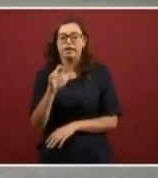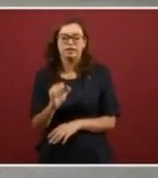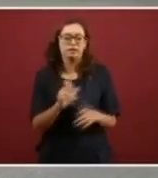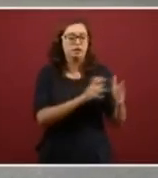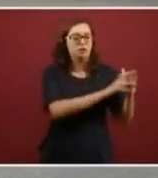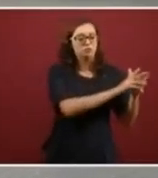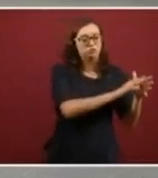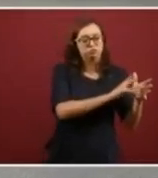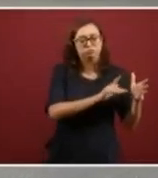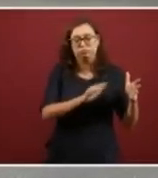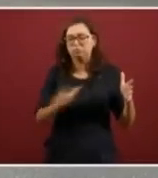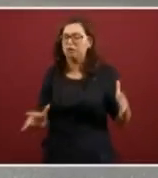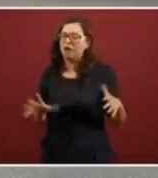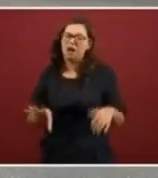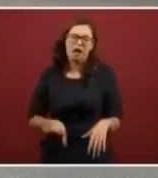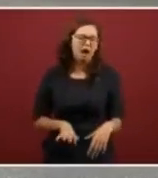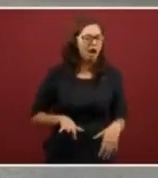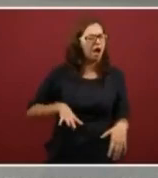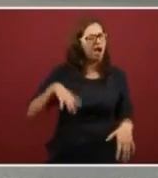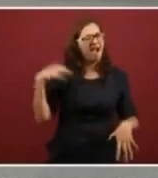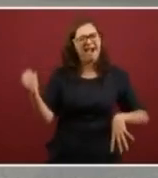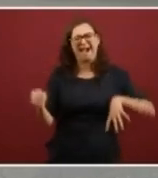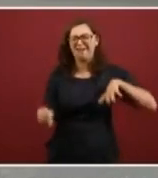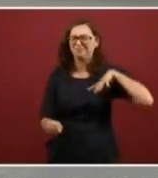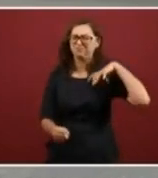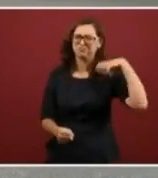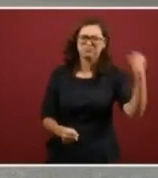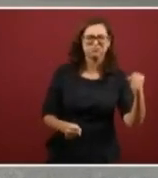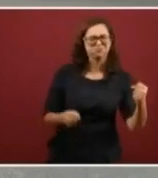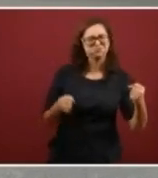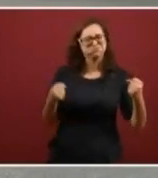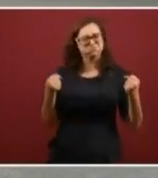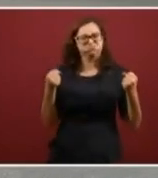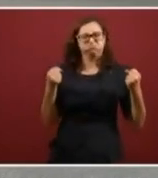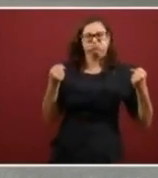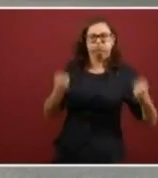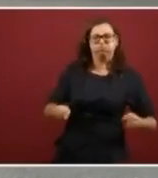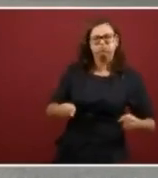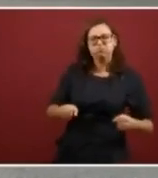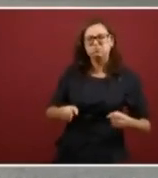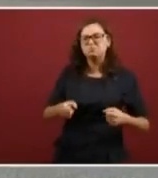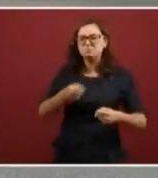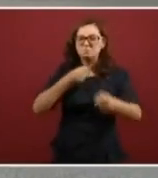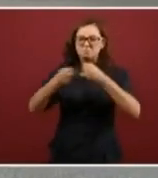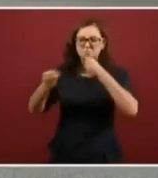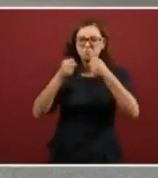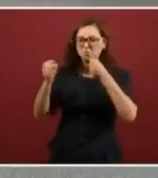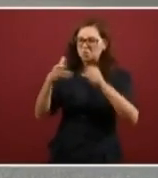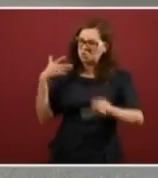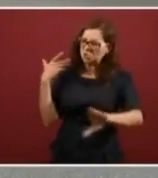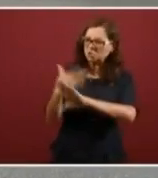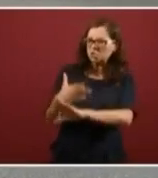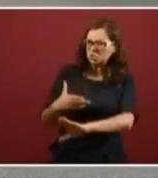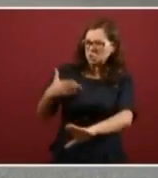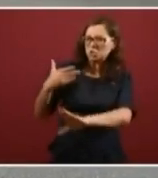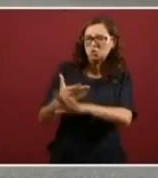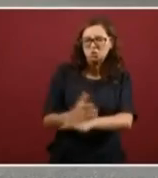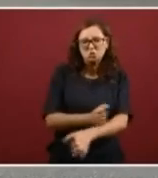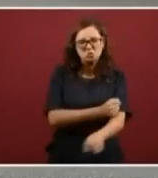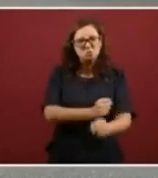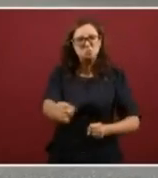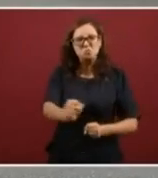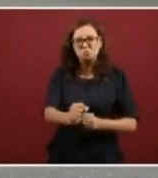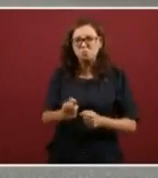se utilizaban los recursos del gobierno precisamente para golpear a la prensa, adversarios políticos